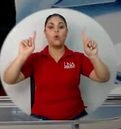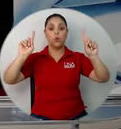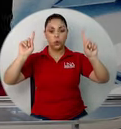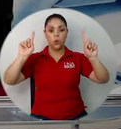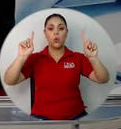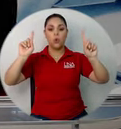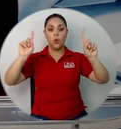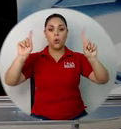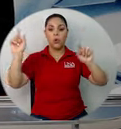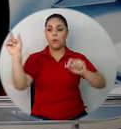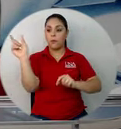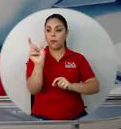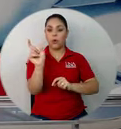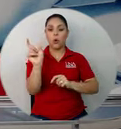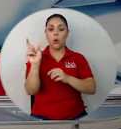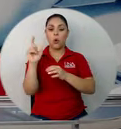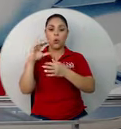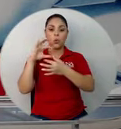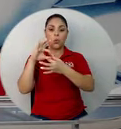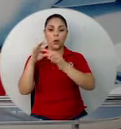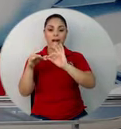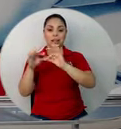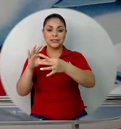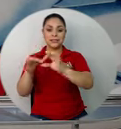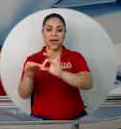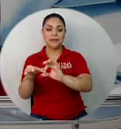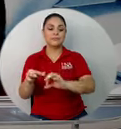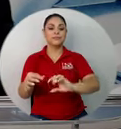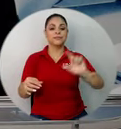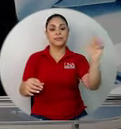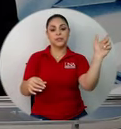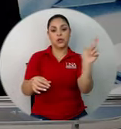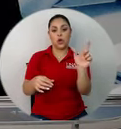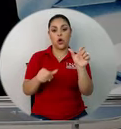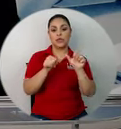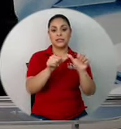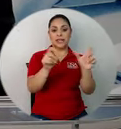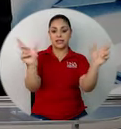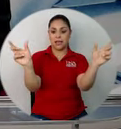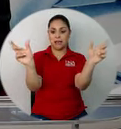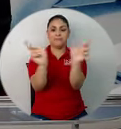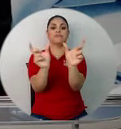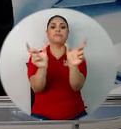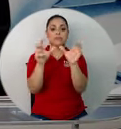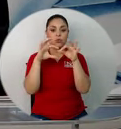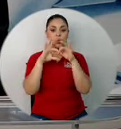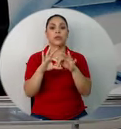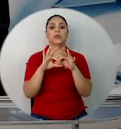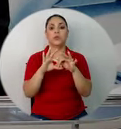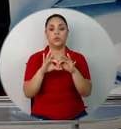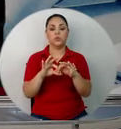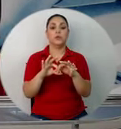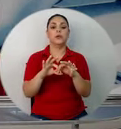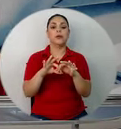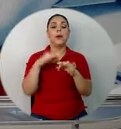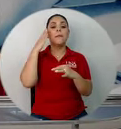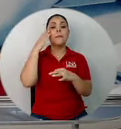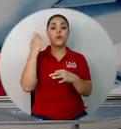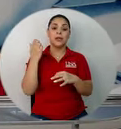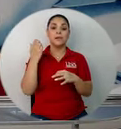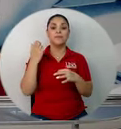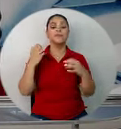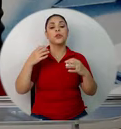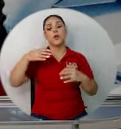que es la coherencia y la consistencia. Cuando vamos a ver, cuando estamos en un contexto de cultura y